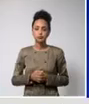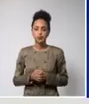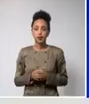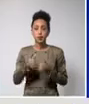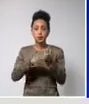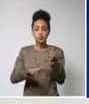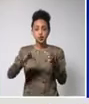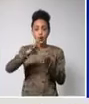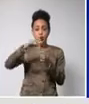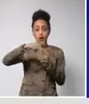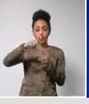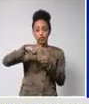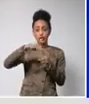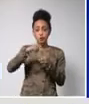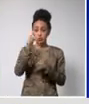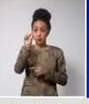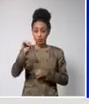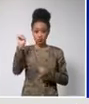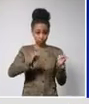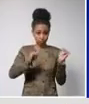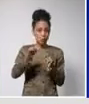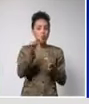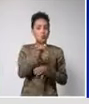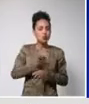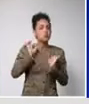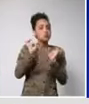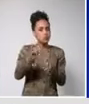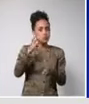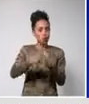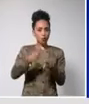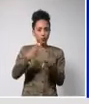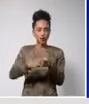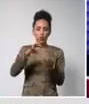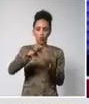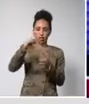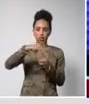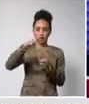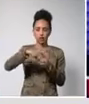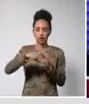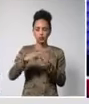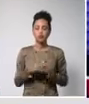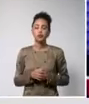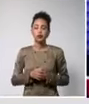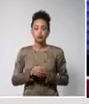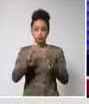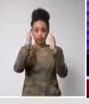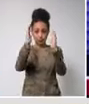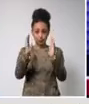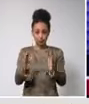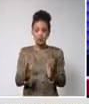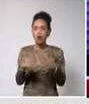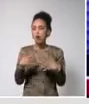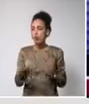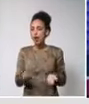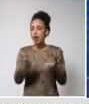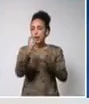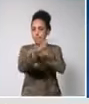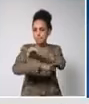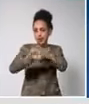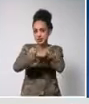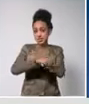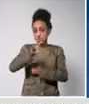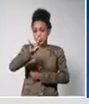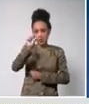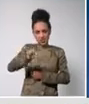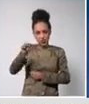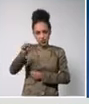del municipio Guantánamo. Por países de procedencia, pues 9 procedentes de